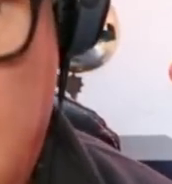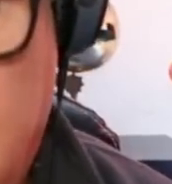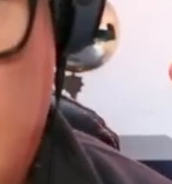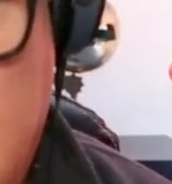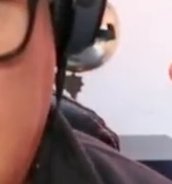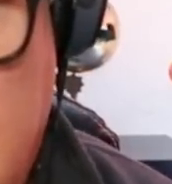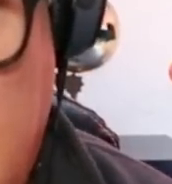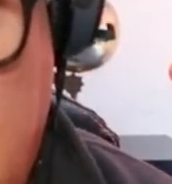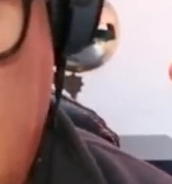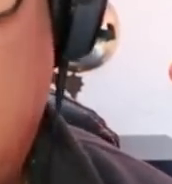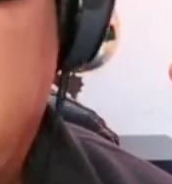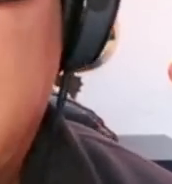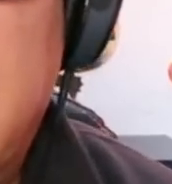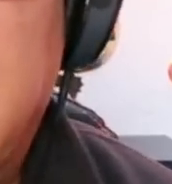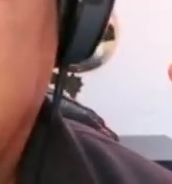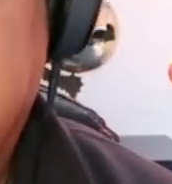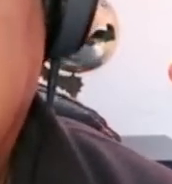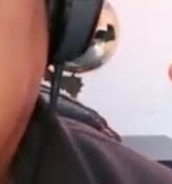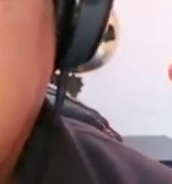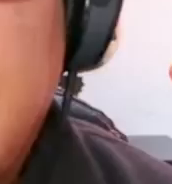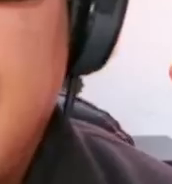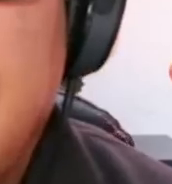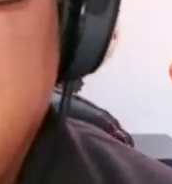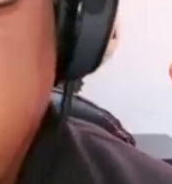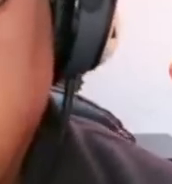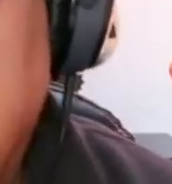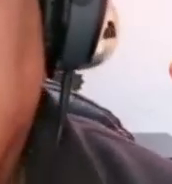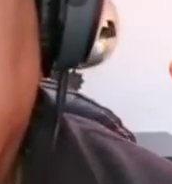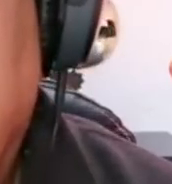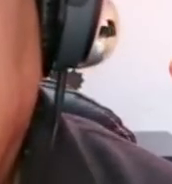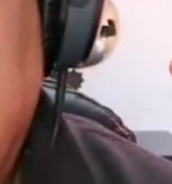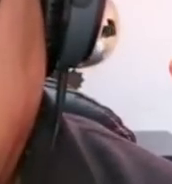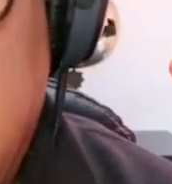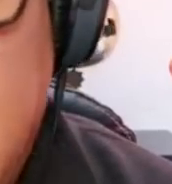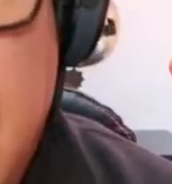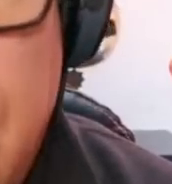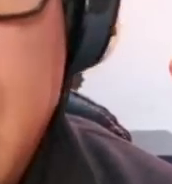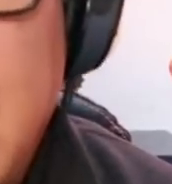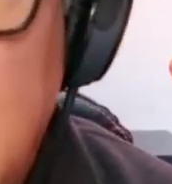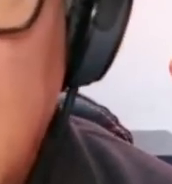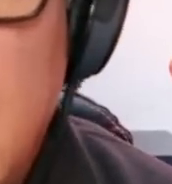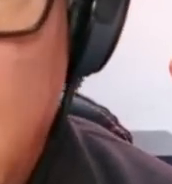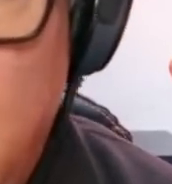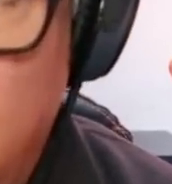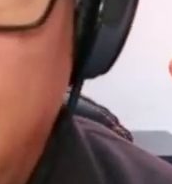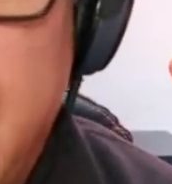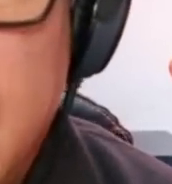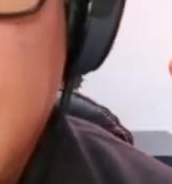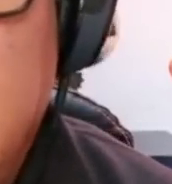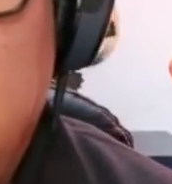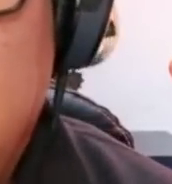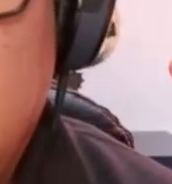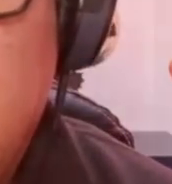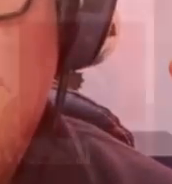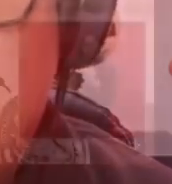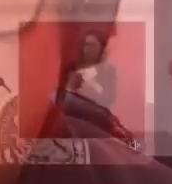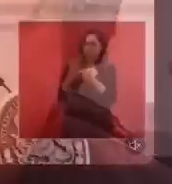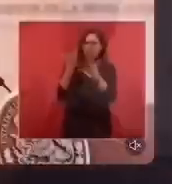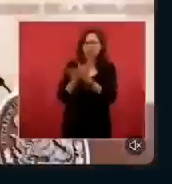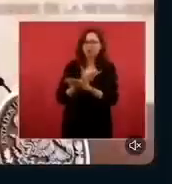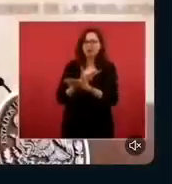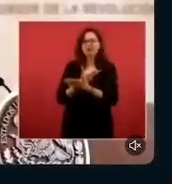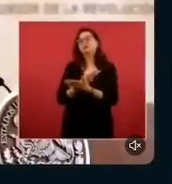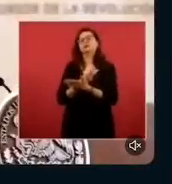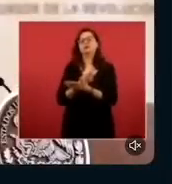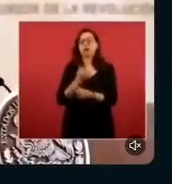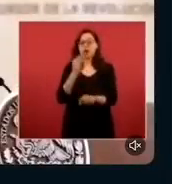su andadura como presentador de televisión en el Canal 3, el señor Sánchez y yo le hacíamos su